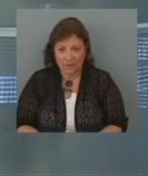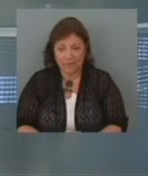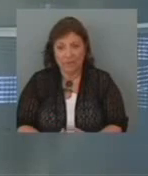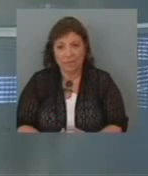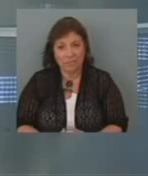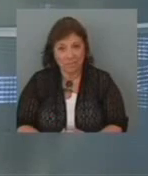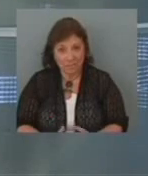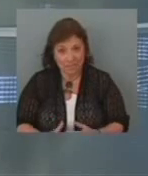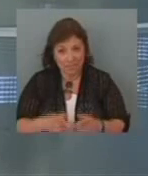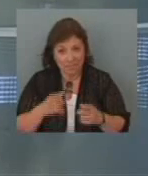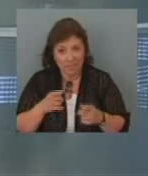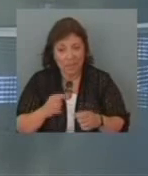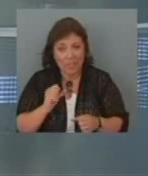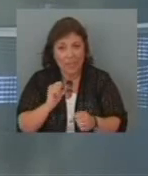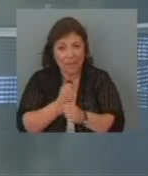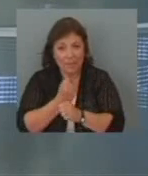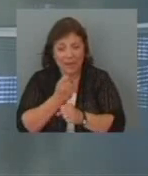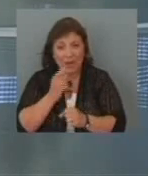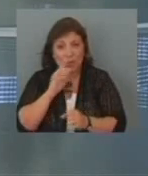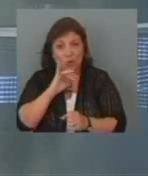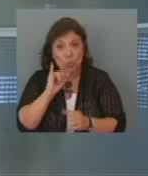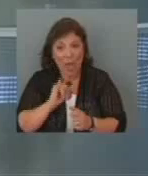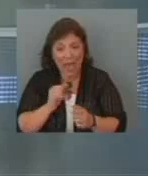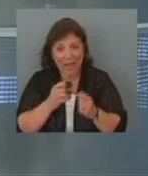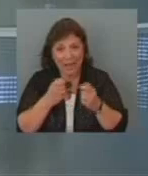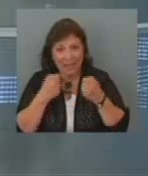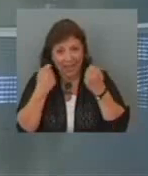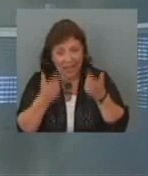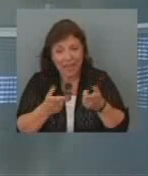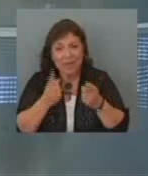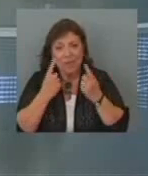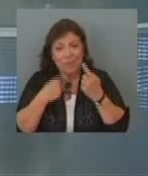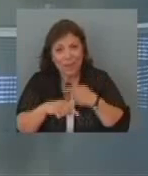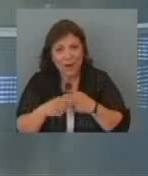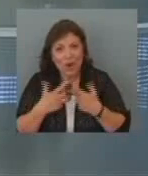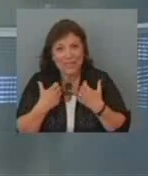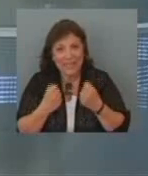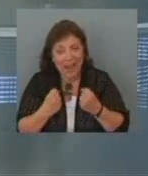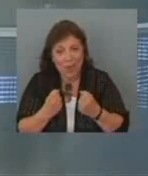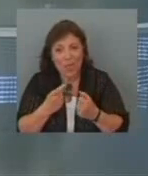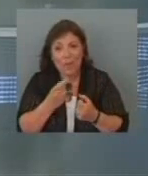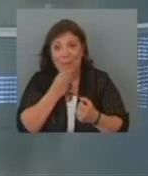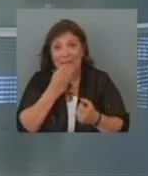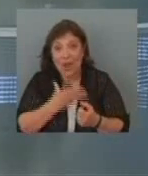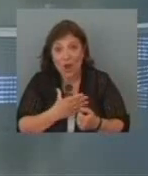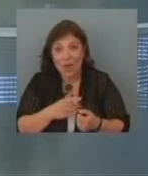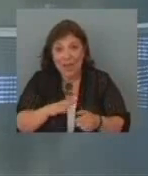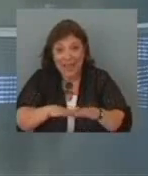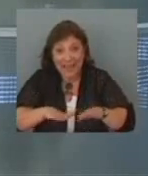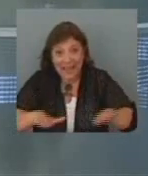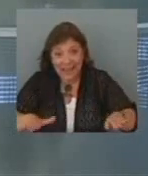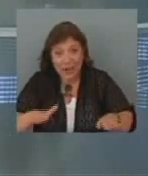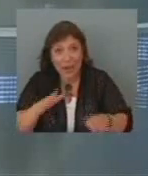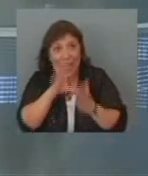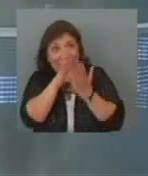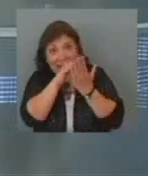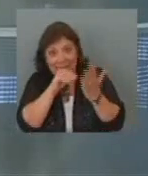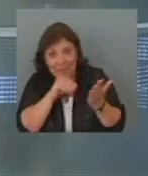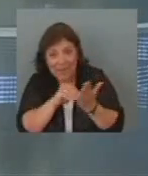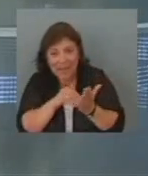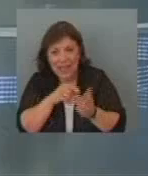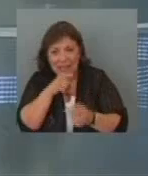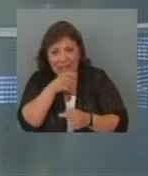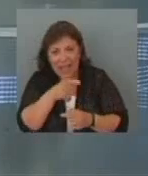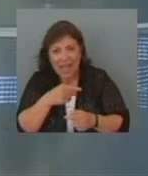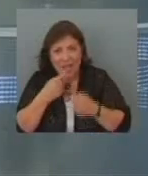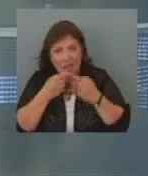Es saludable el premio que consigue Luis Suárez, pero también es mucho más saludable y mejor para que los niños lo terminen imitando el hecho de que